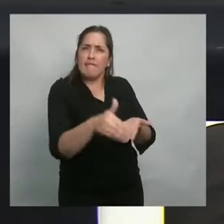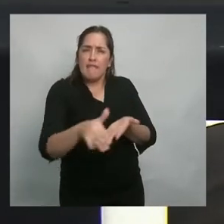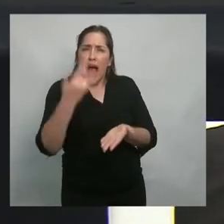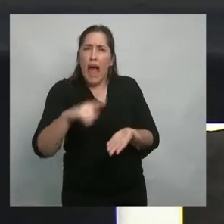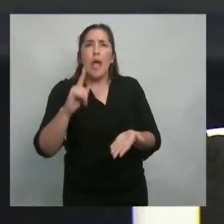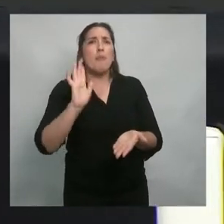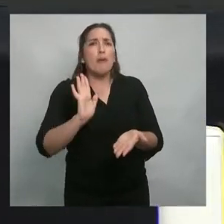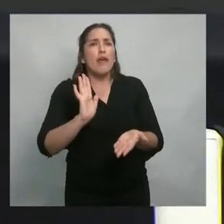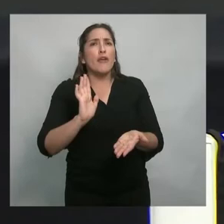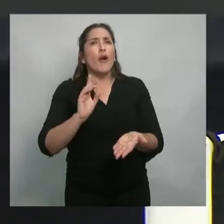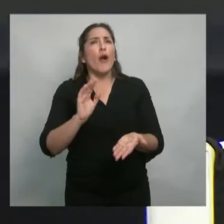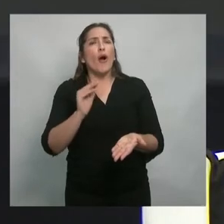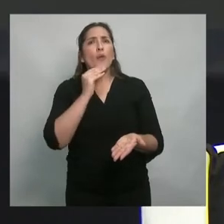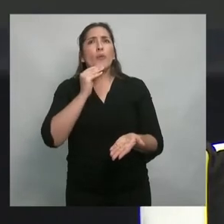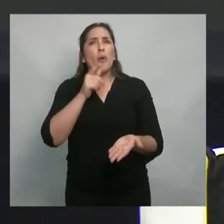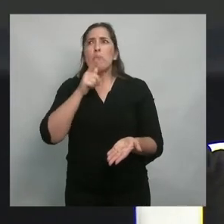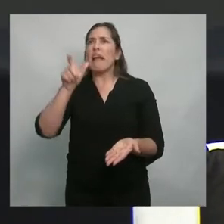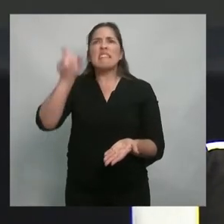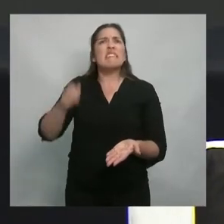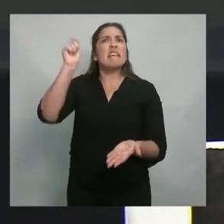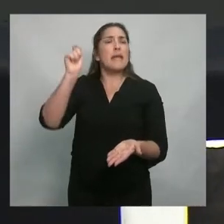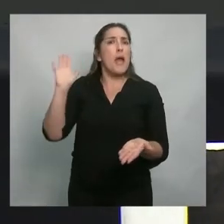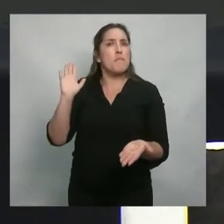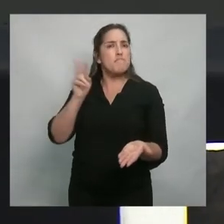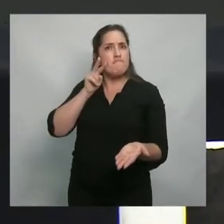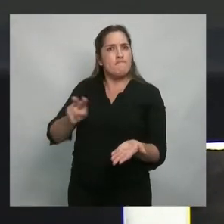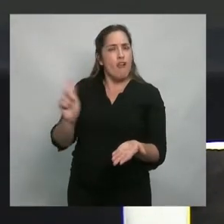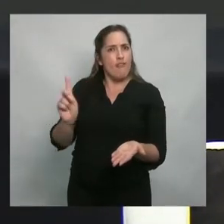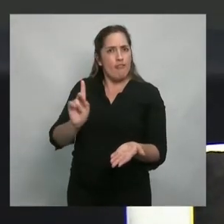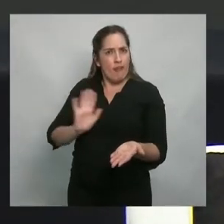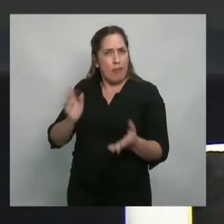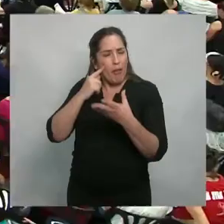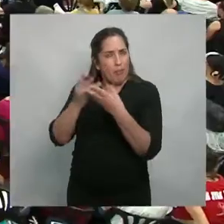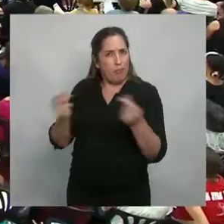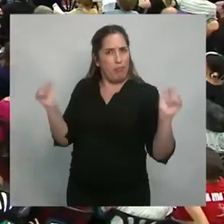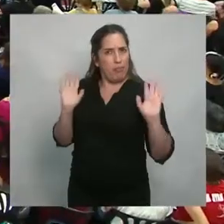además del racismo con racistas, claro está. Pero el racismo este